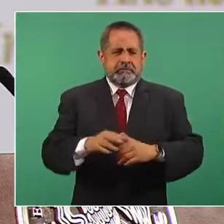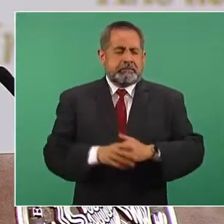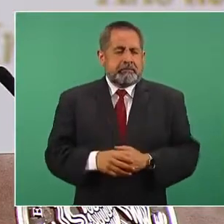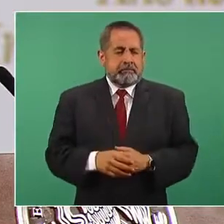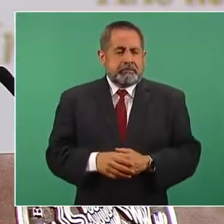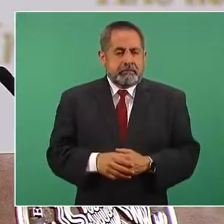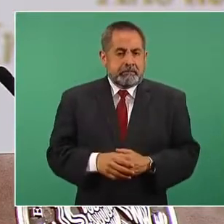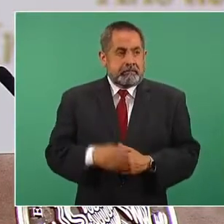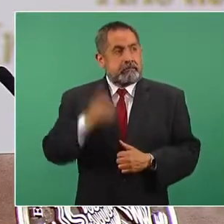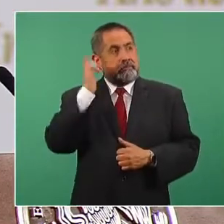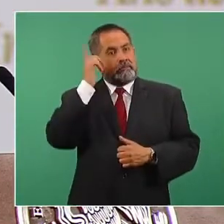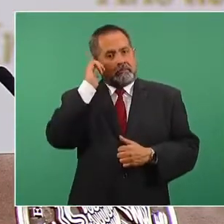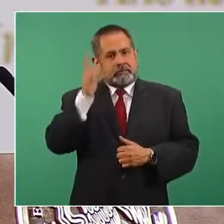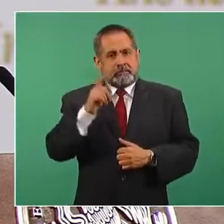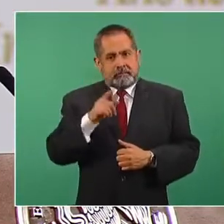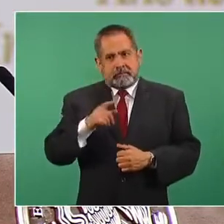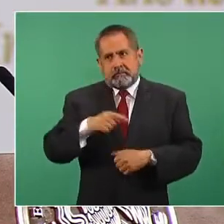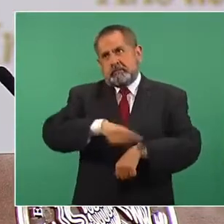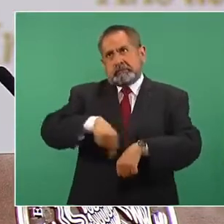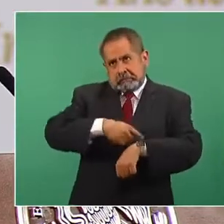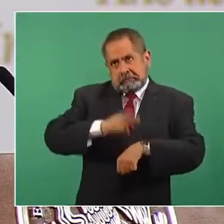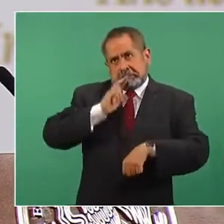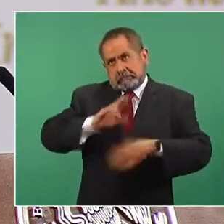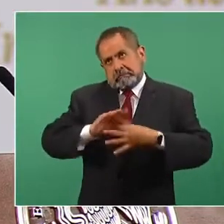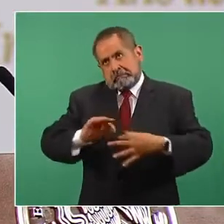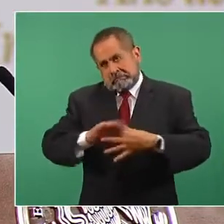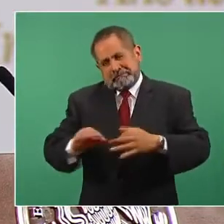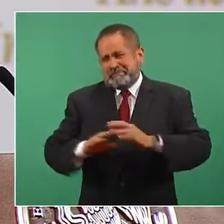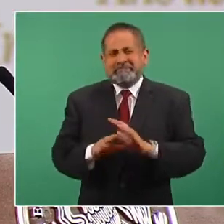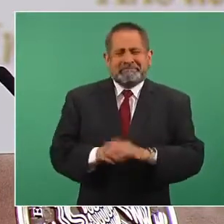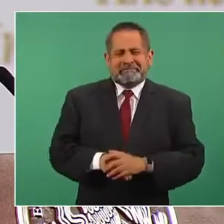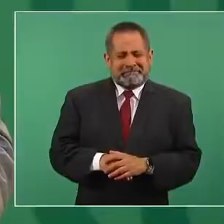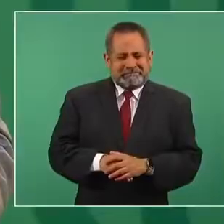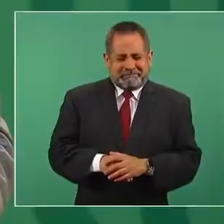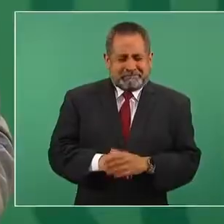Ojalá y no dedique mucho tiempo a eso, porque lo que nos importa